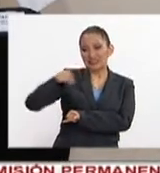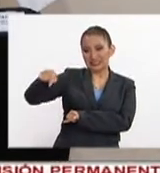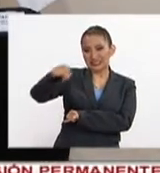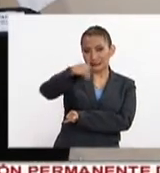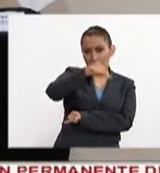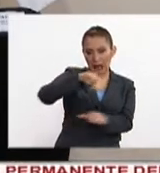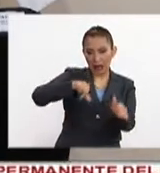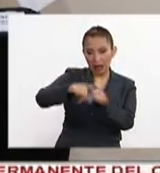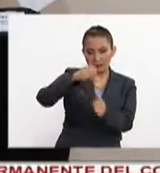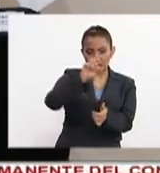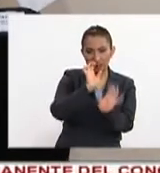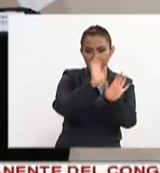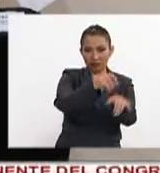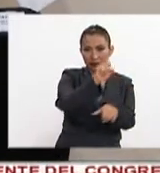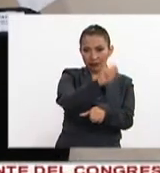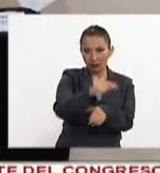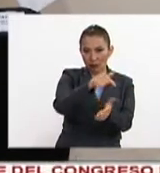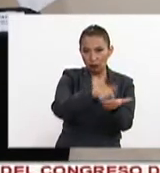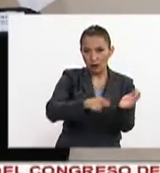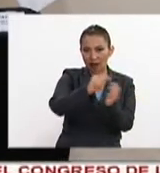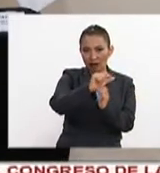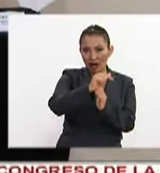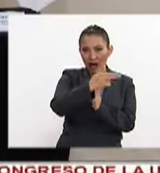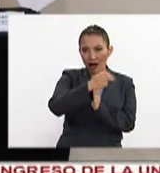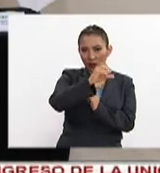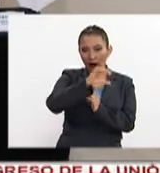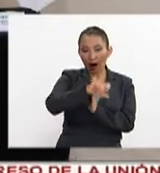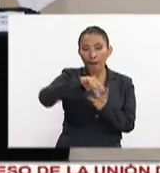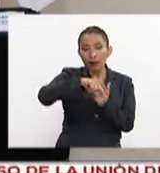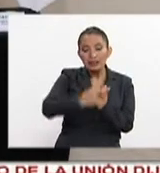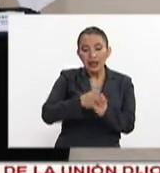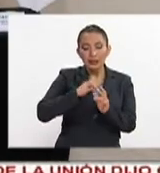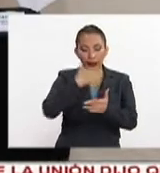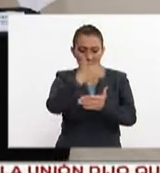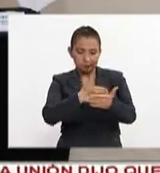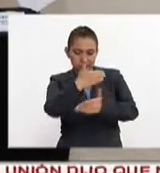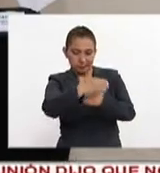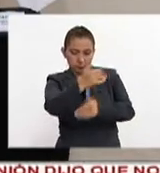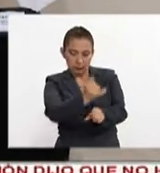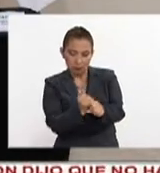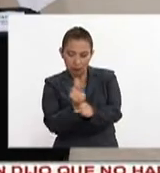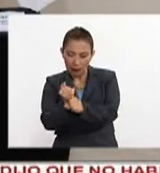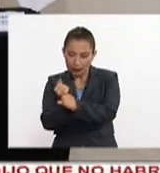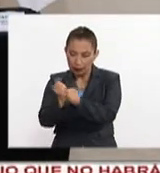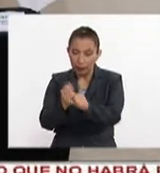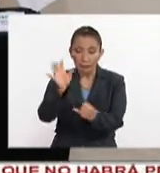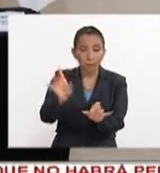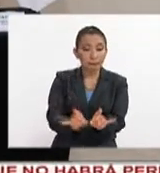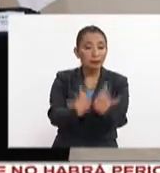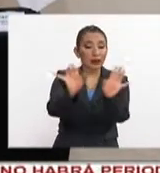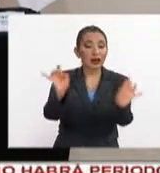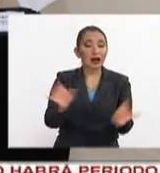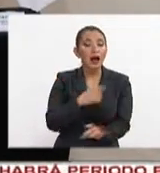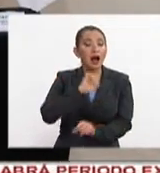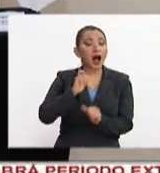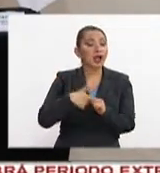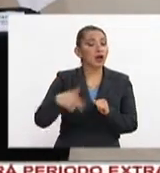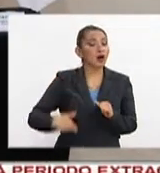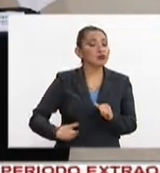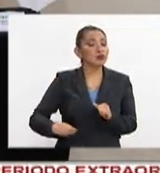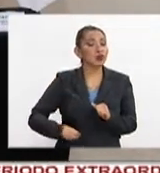operativos adscritos a dicha demarcación, iniciando carpeta de investigación a efecto de deslindar